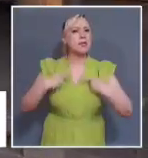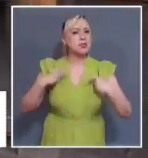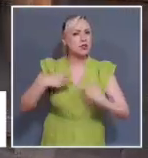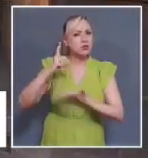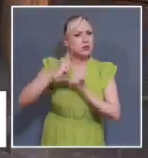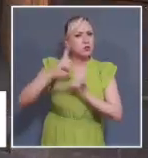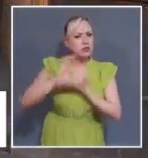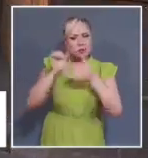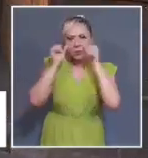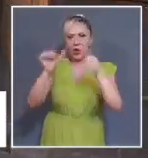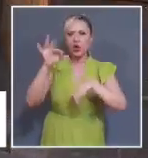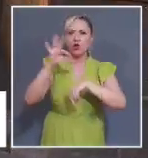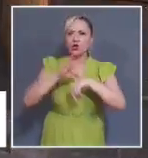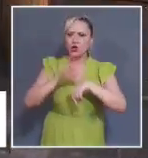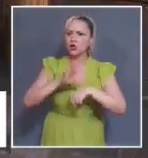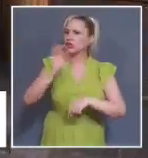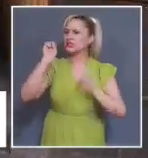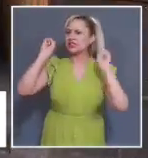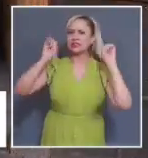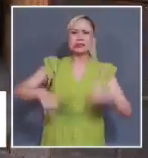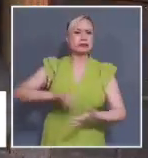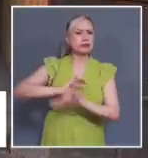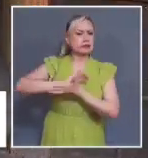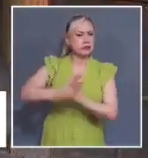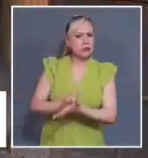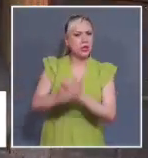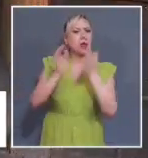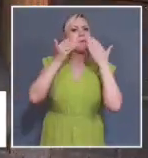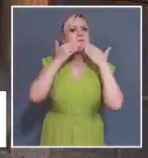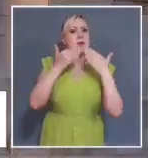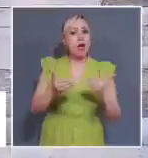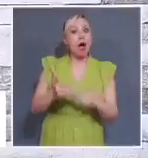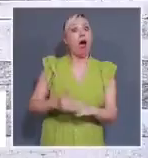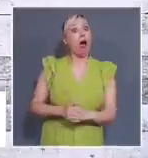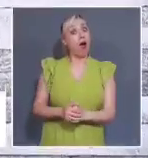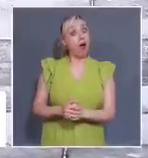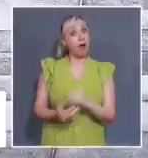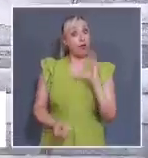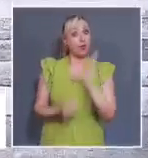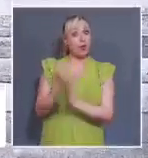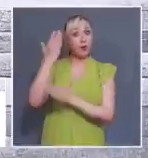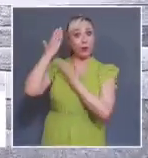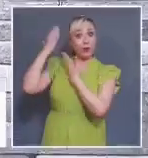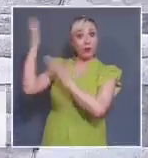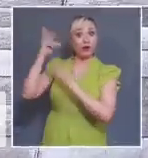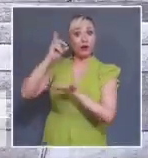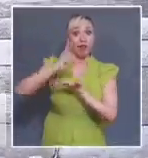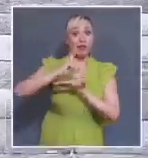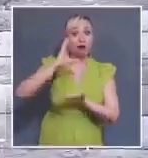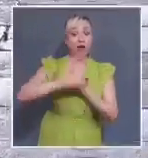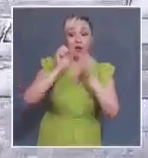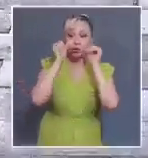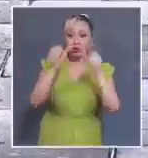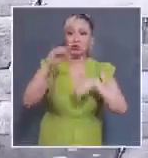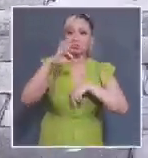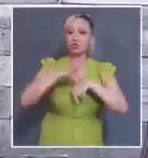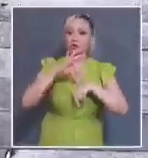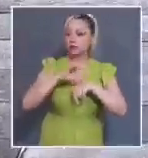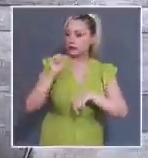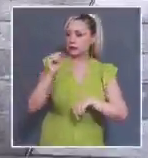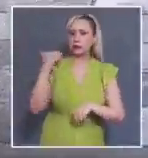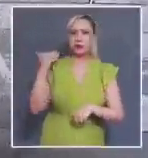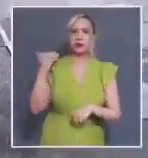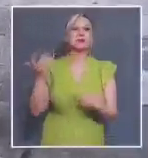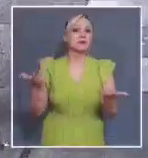de discriminación. Reconoce que la discapacidad es un problema emergente de salud pública que en años recientes se ha incrementado como resultado de